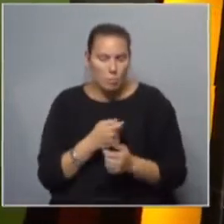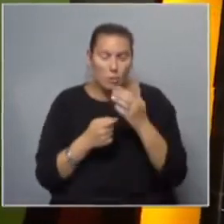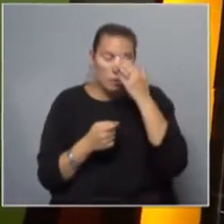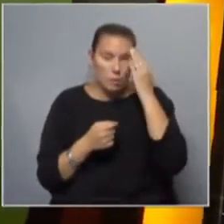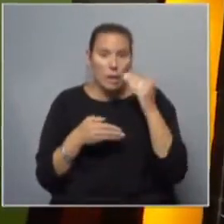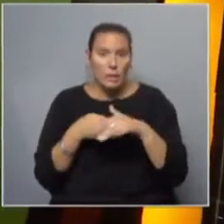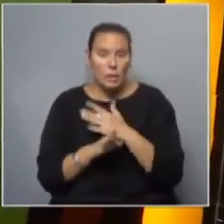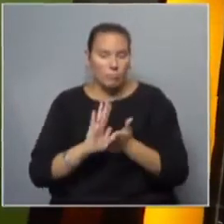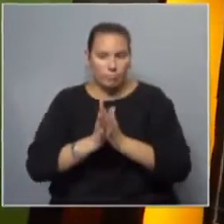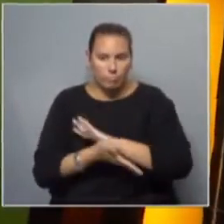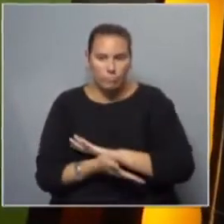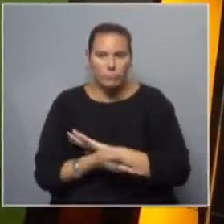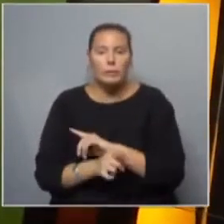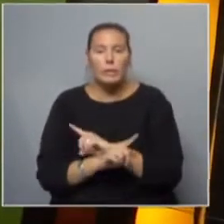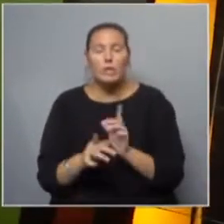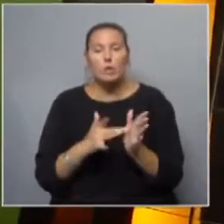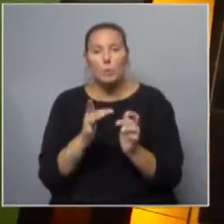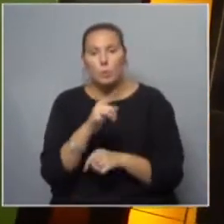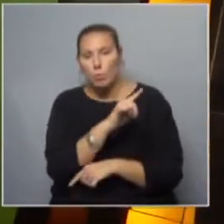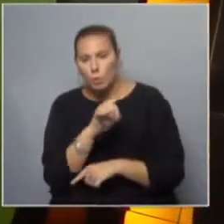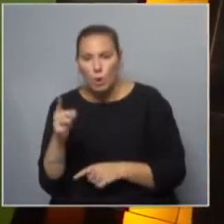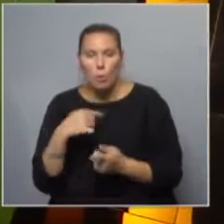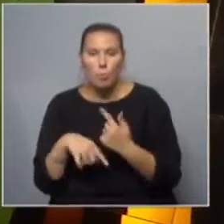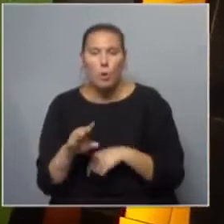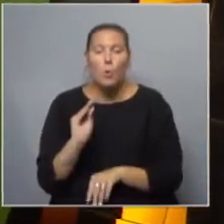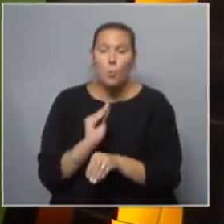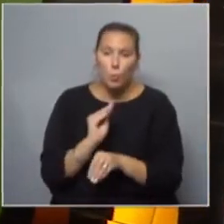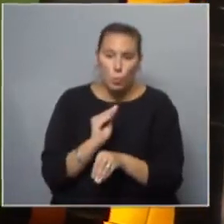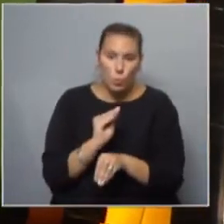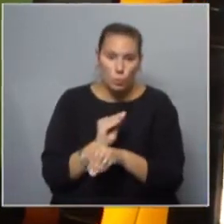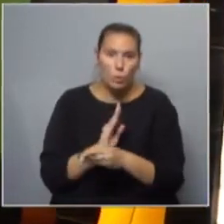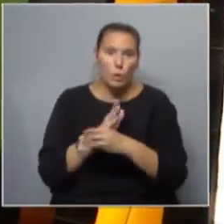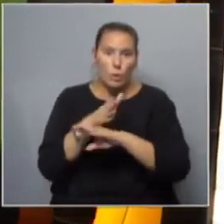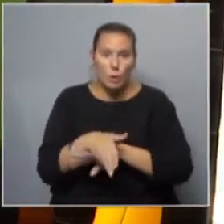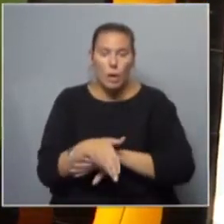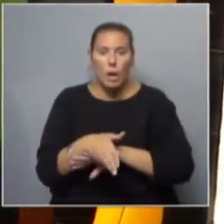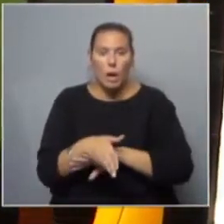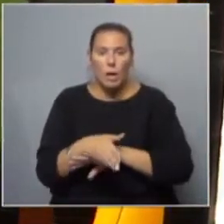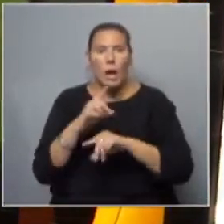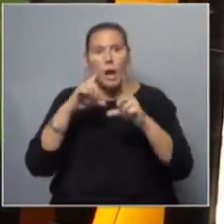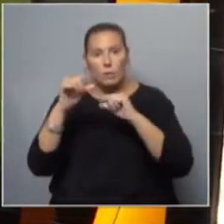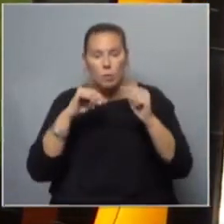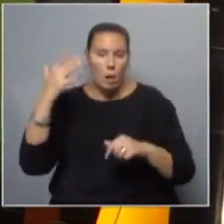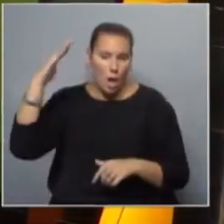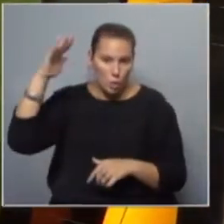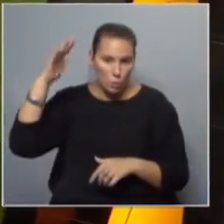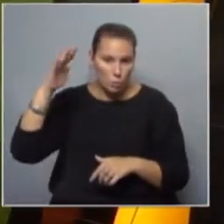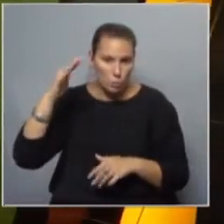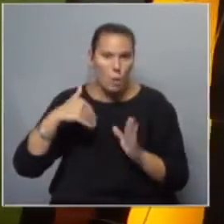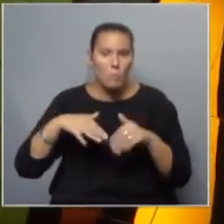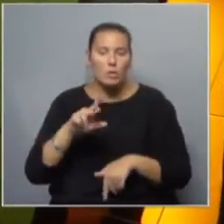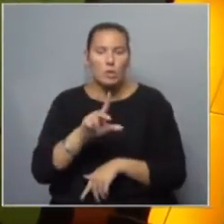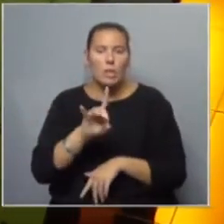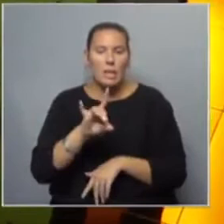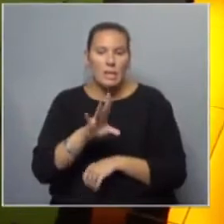cosa que no es para Semana Turismo, pero vale la pena, es un curso de introducción a la astronomía para adultos y jóvenes mayores de